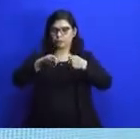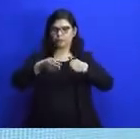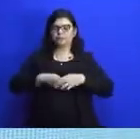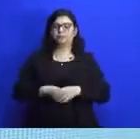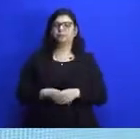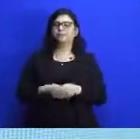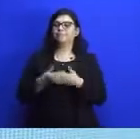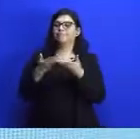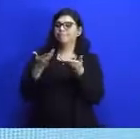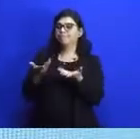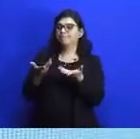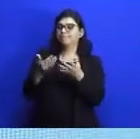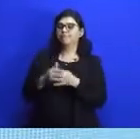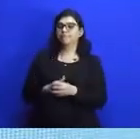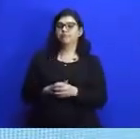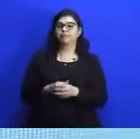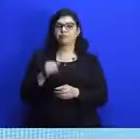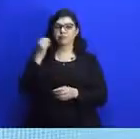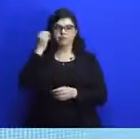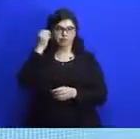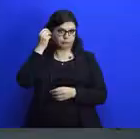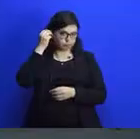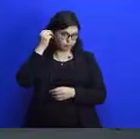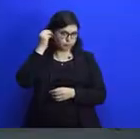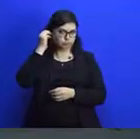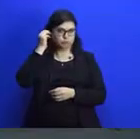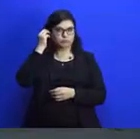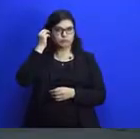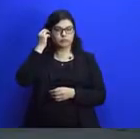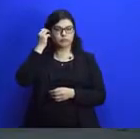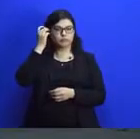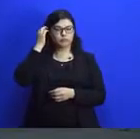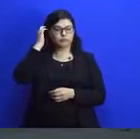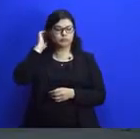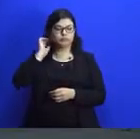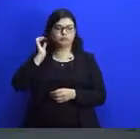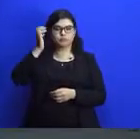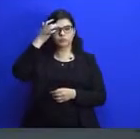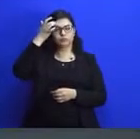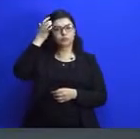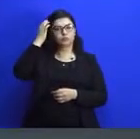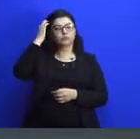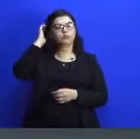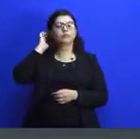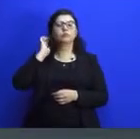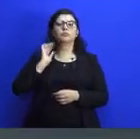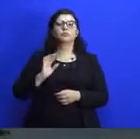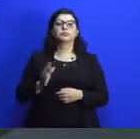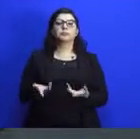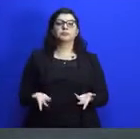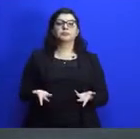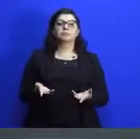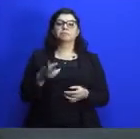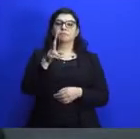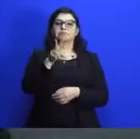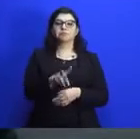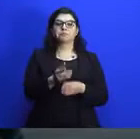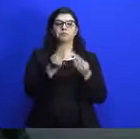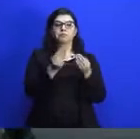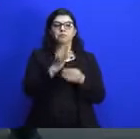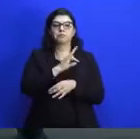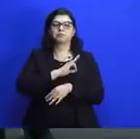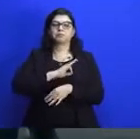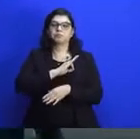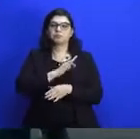¿qué te parece esto que acabamos de compartir y si nos das tu visión? Mira, antes que nada, felicidades a todos